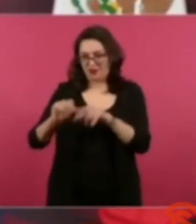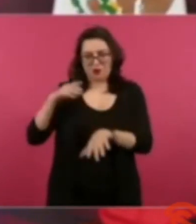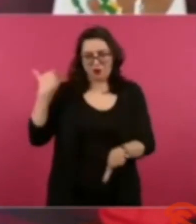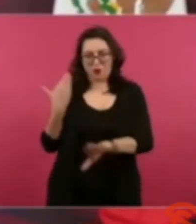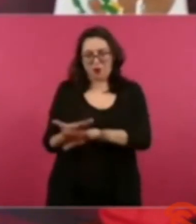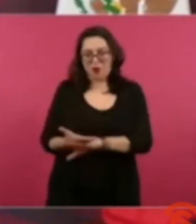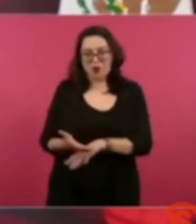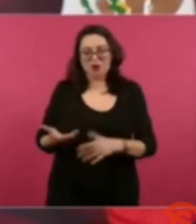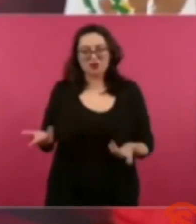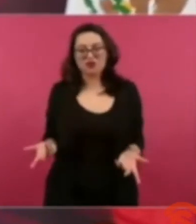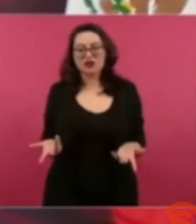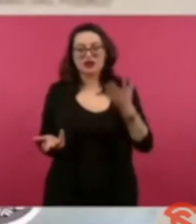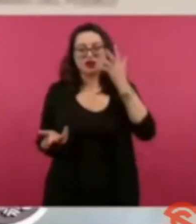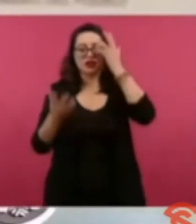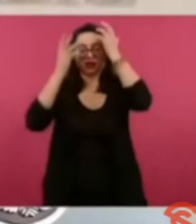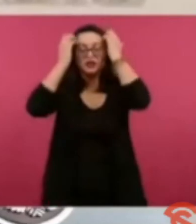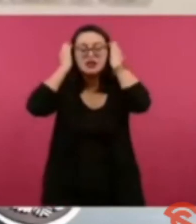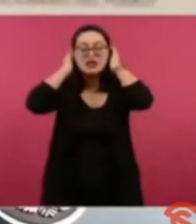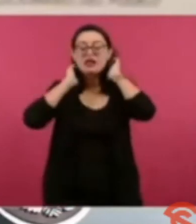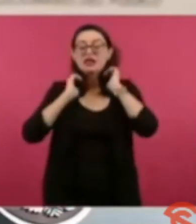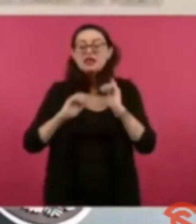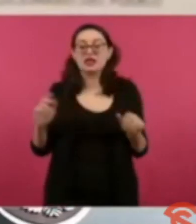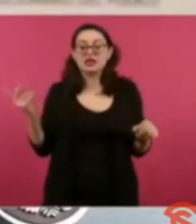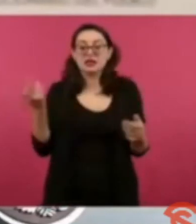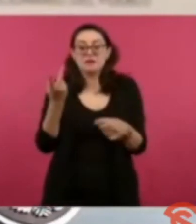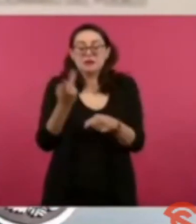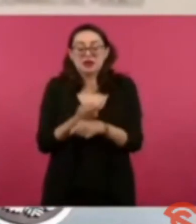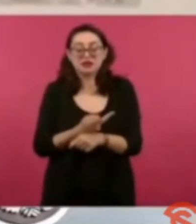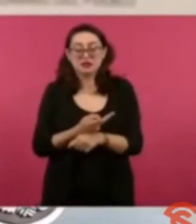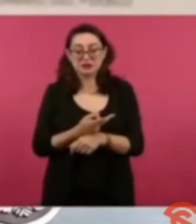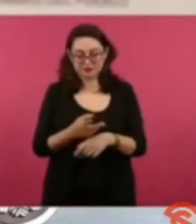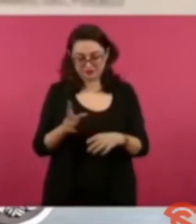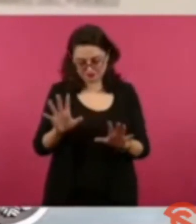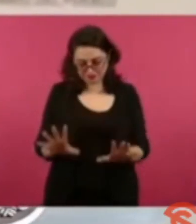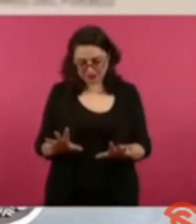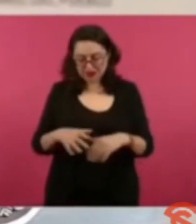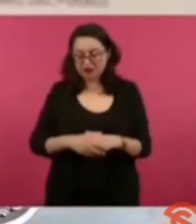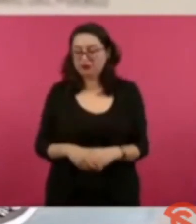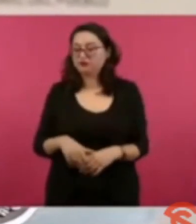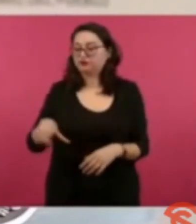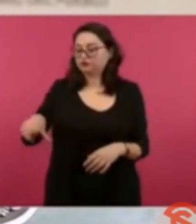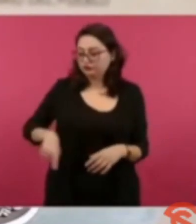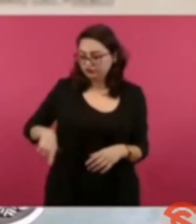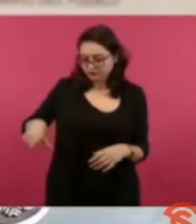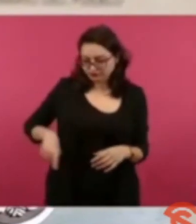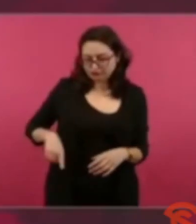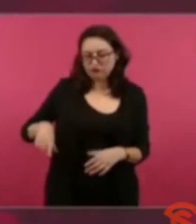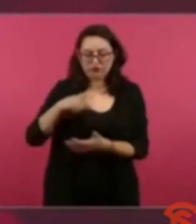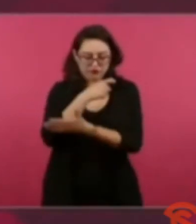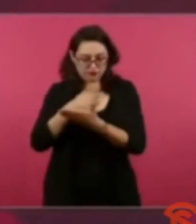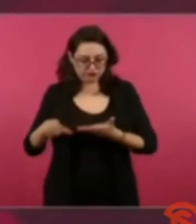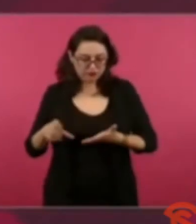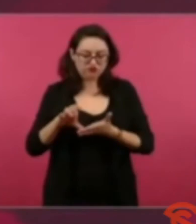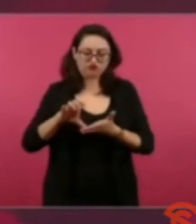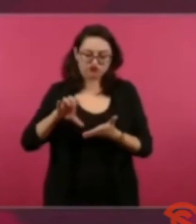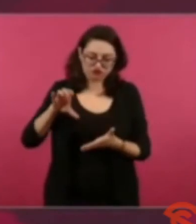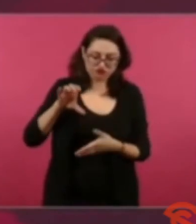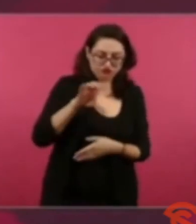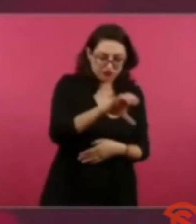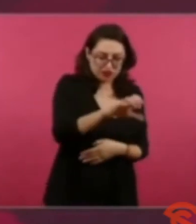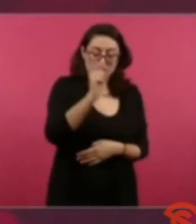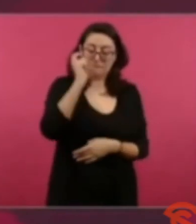que, ya siendo los ferrocarriles de México, lo siguieron manejando